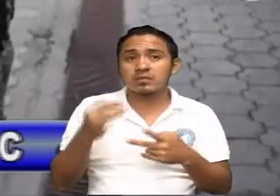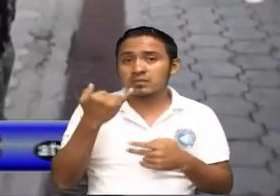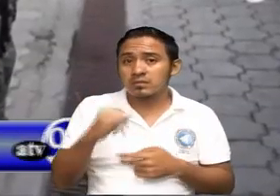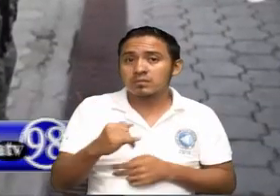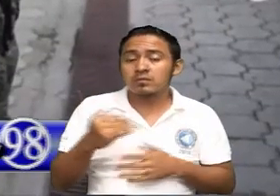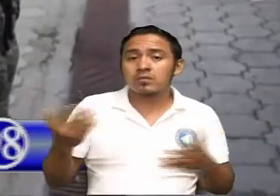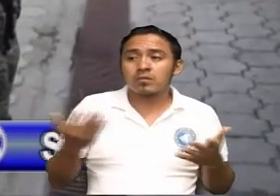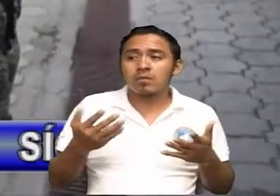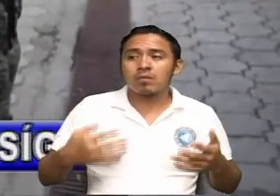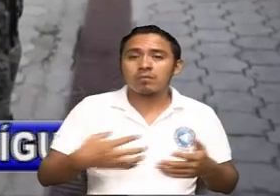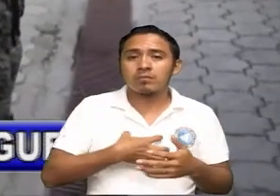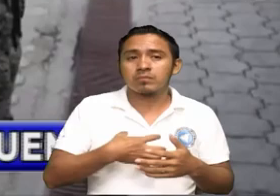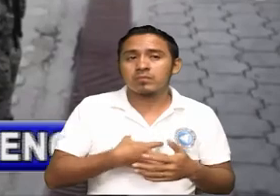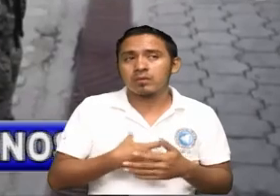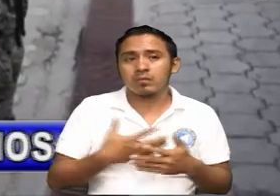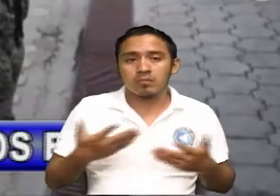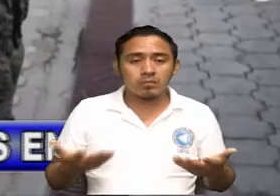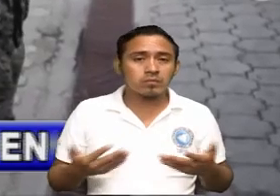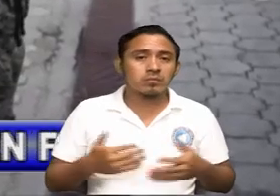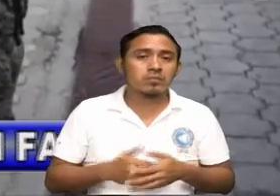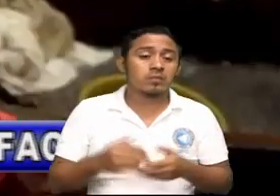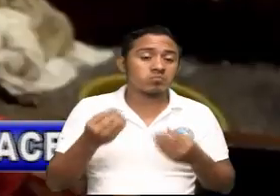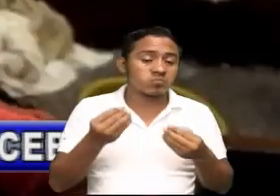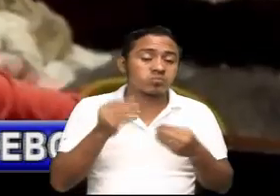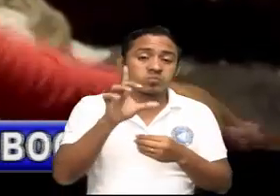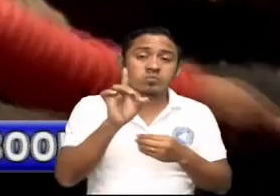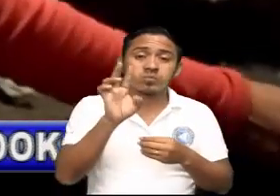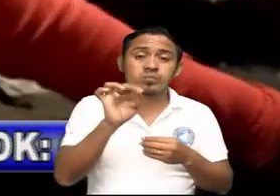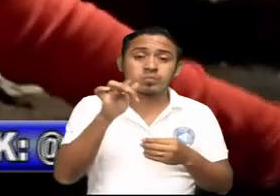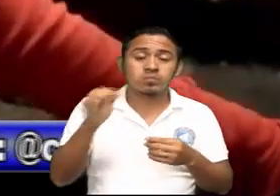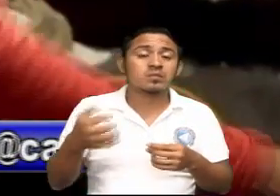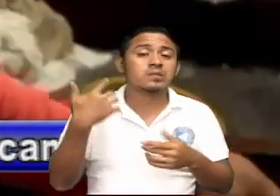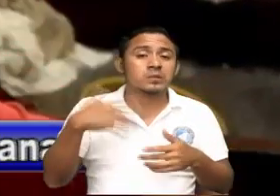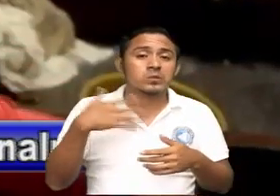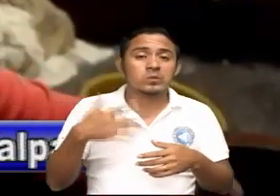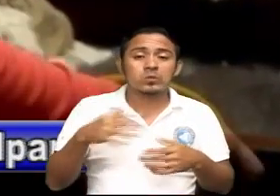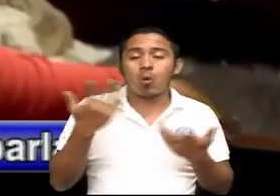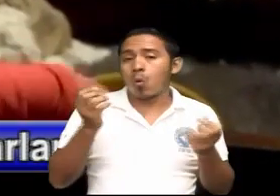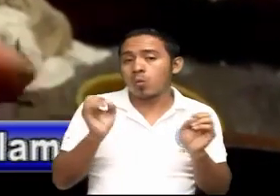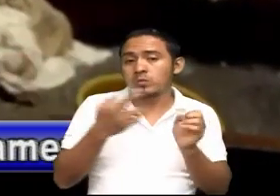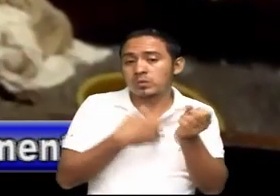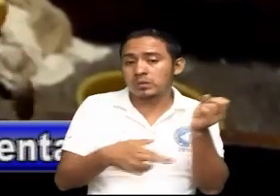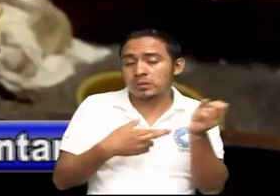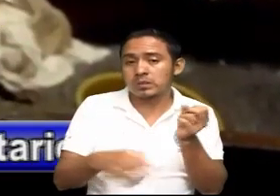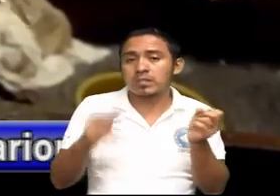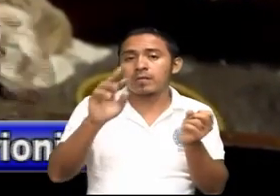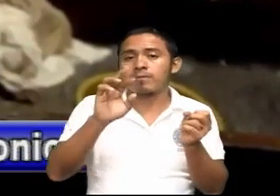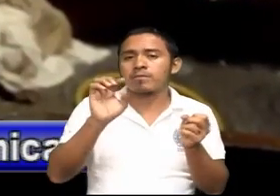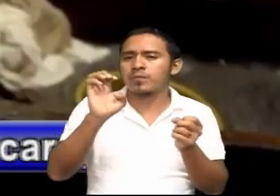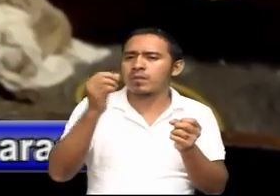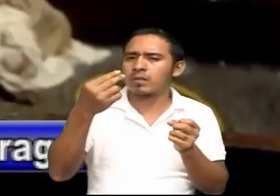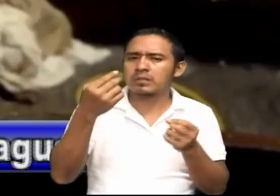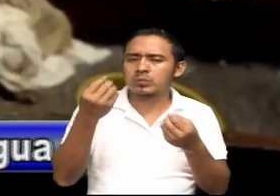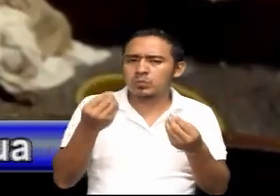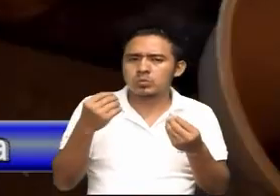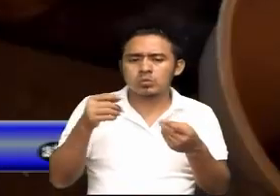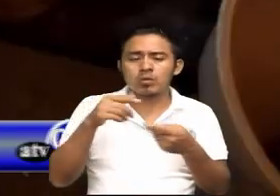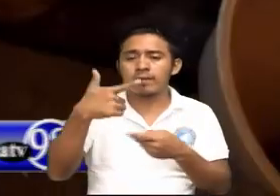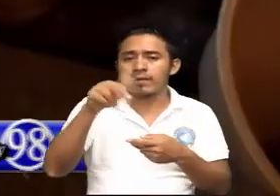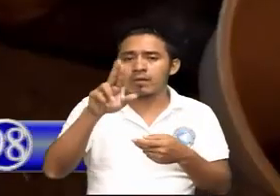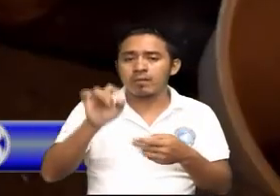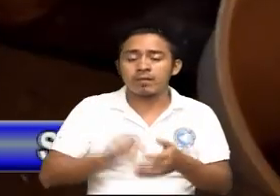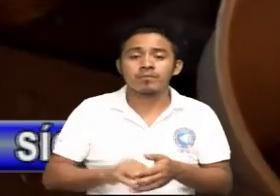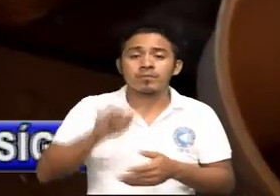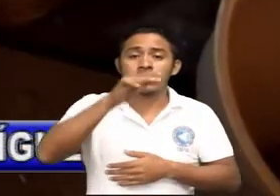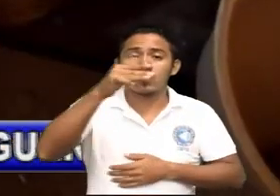menos 8.370 casos de dengue son grave o hemorrágico. Soto señaló que en 9 de los